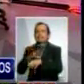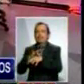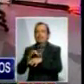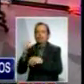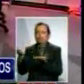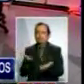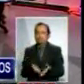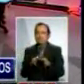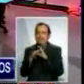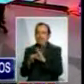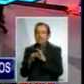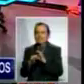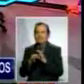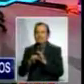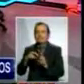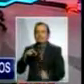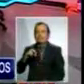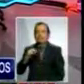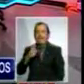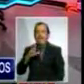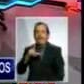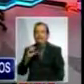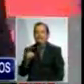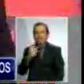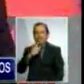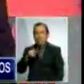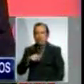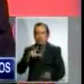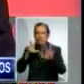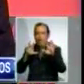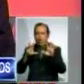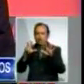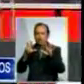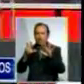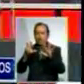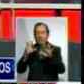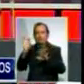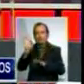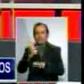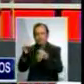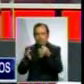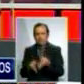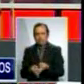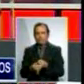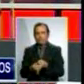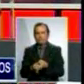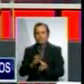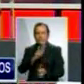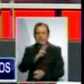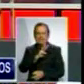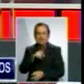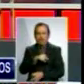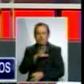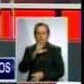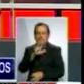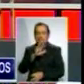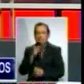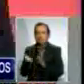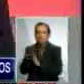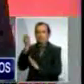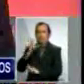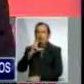asia por estar acá 48 por ciento promedio suben desde un 3,5 hasta un 8,6 que lo